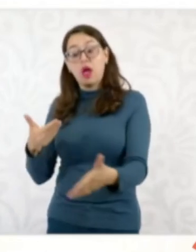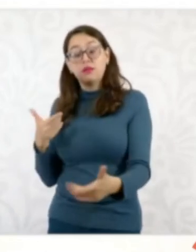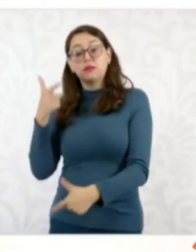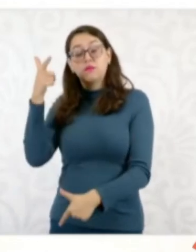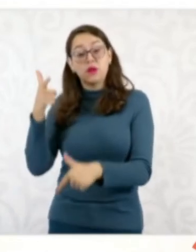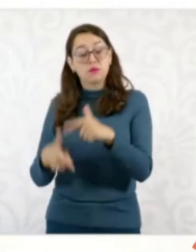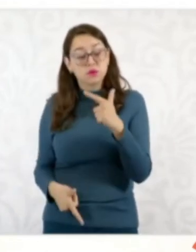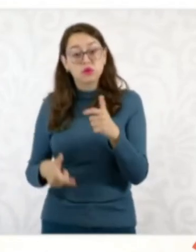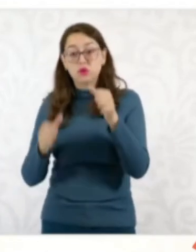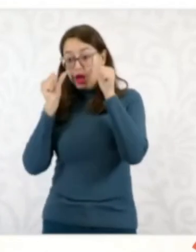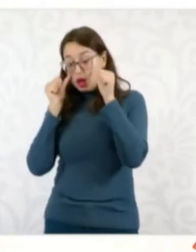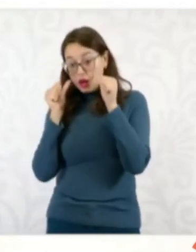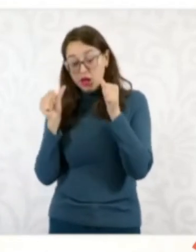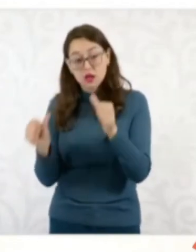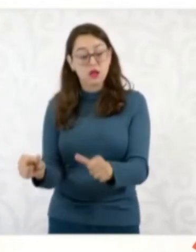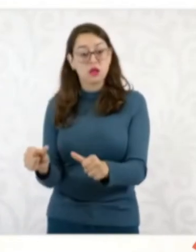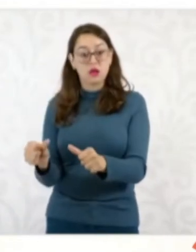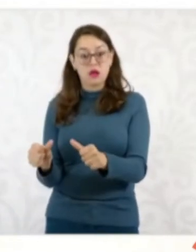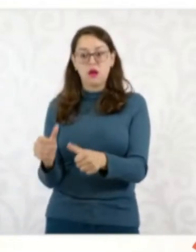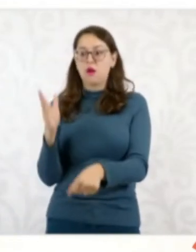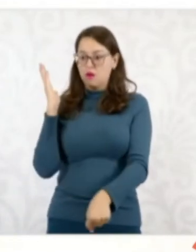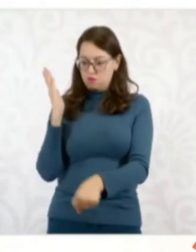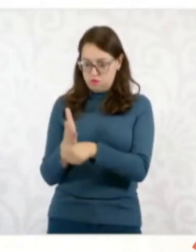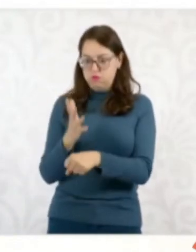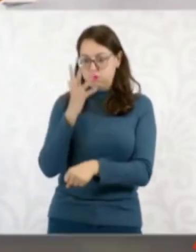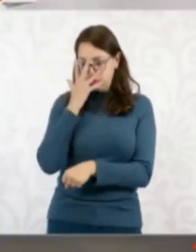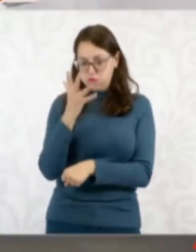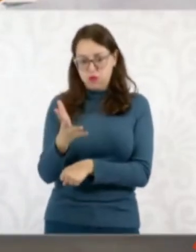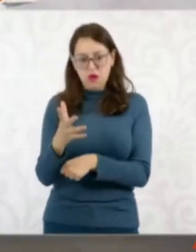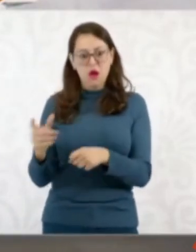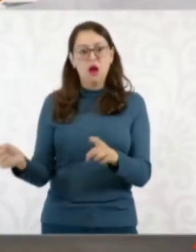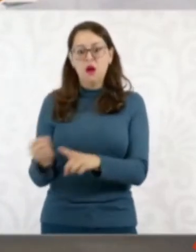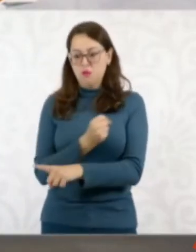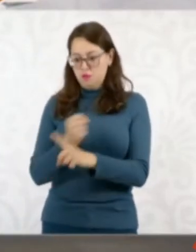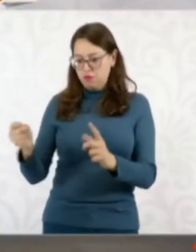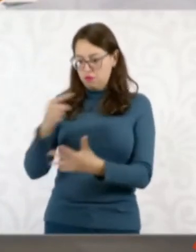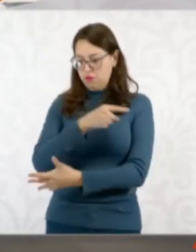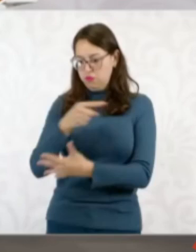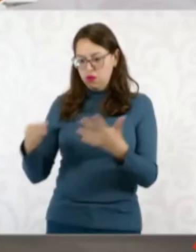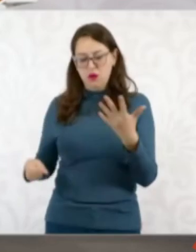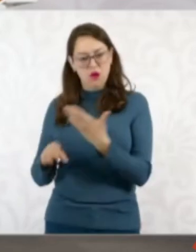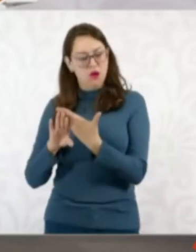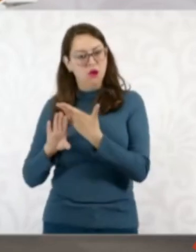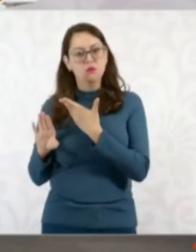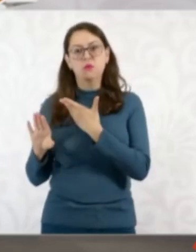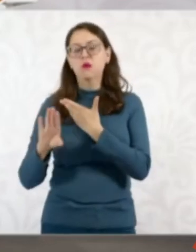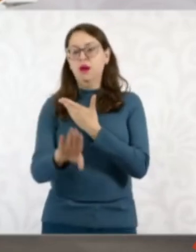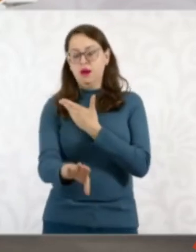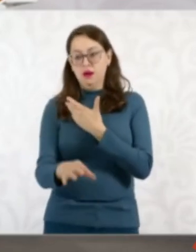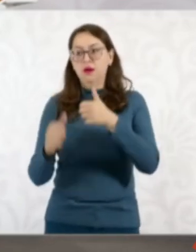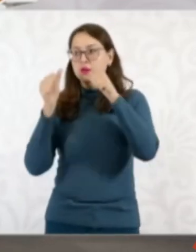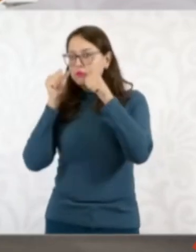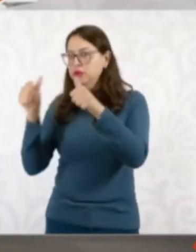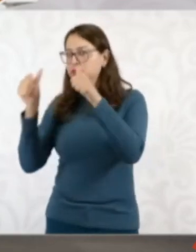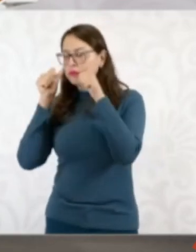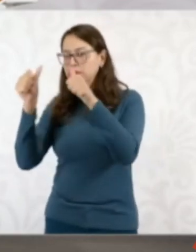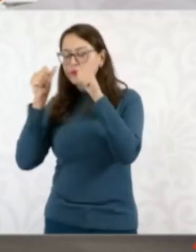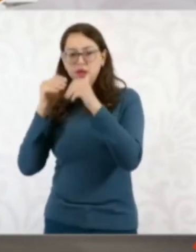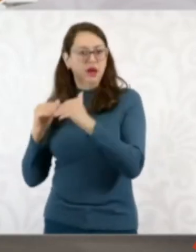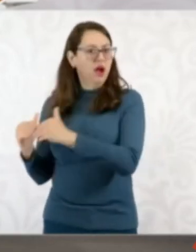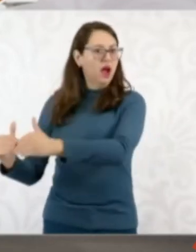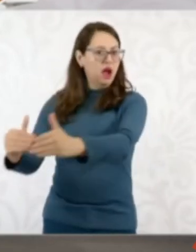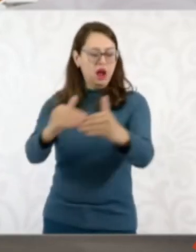prevención, atención, sanción y erradicación de la violencia feminicida. Además,